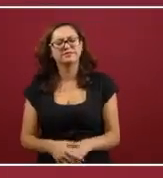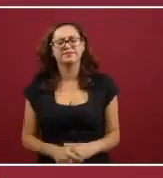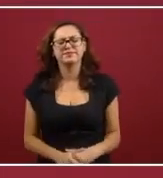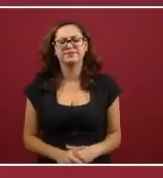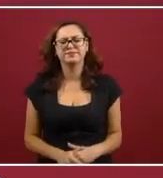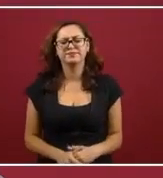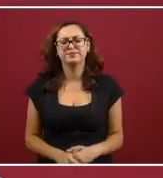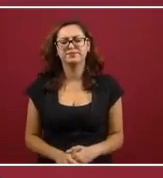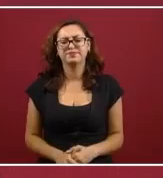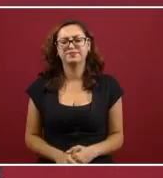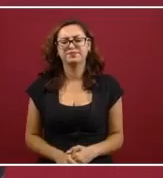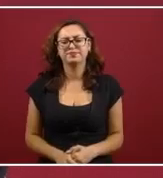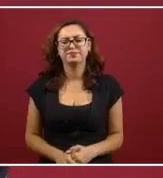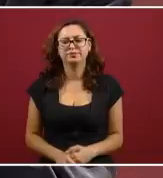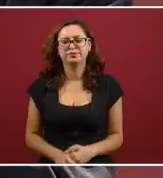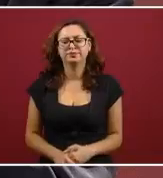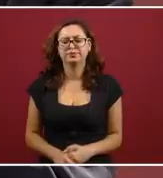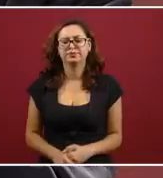Pero el peso,